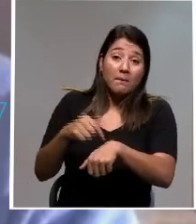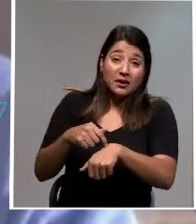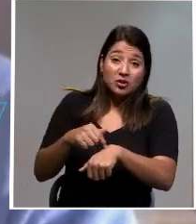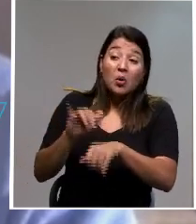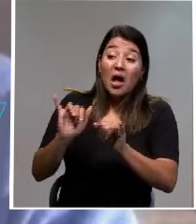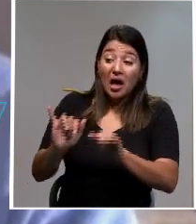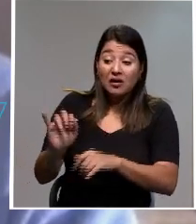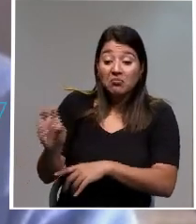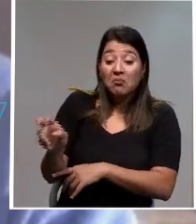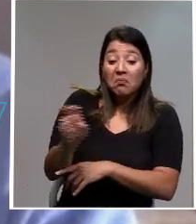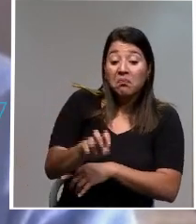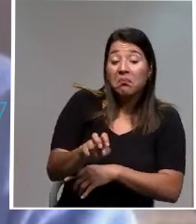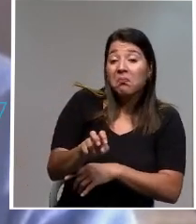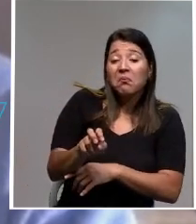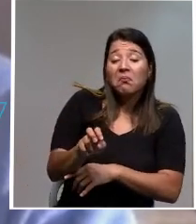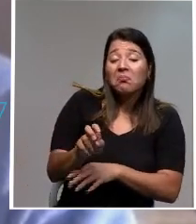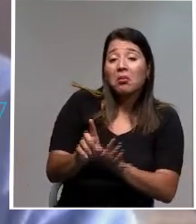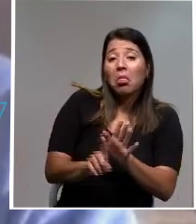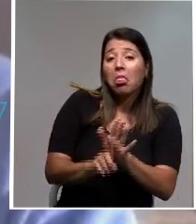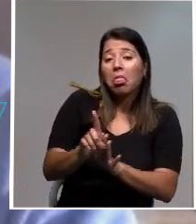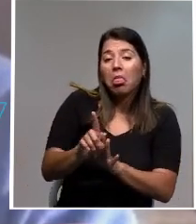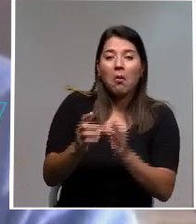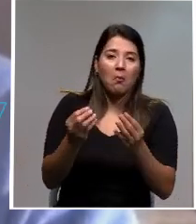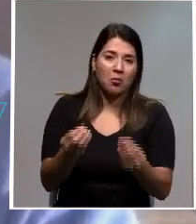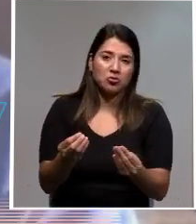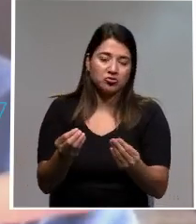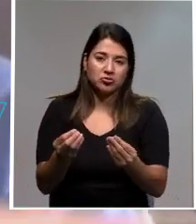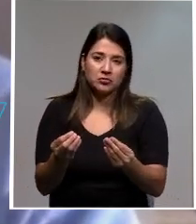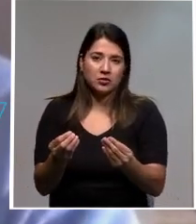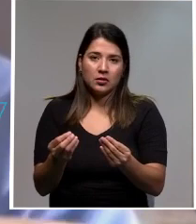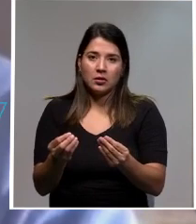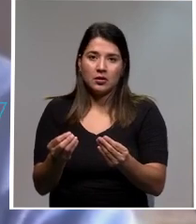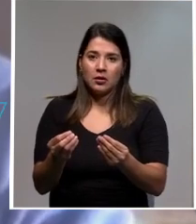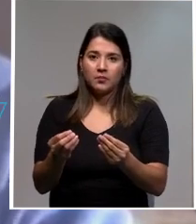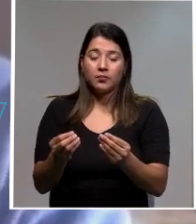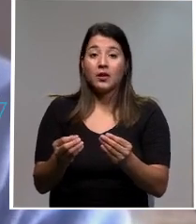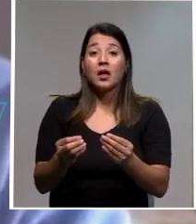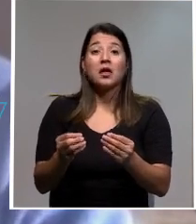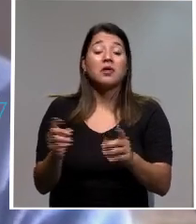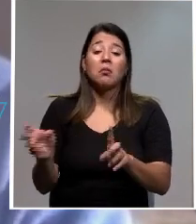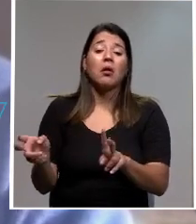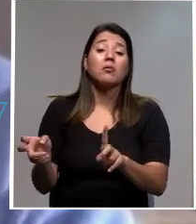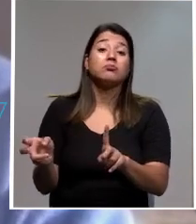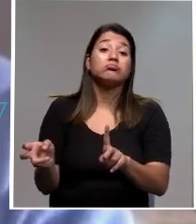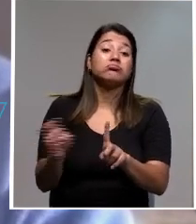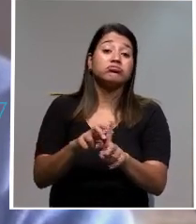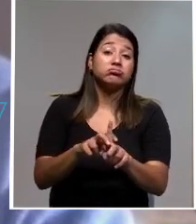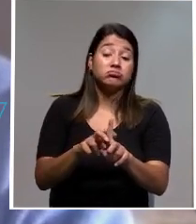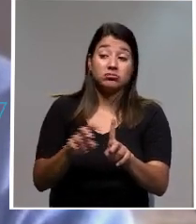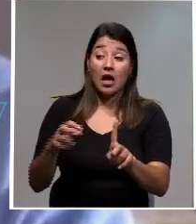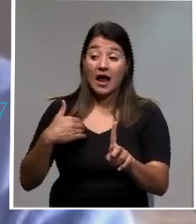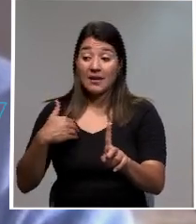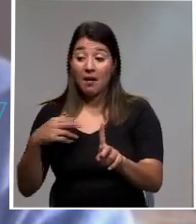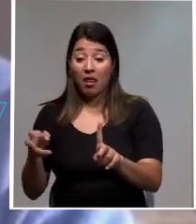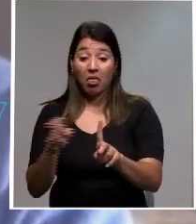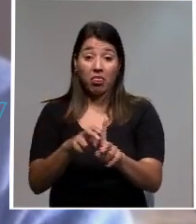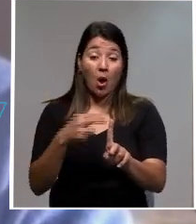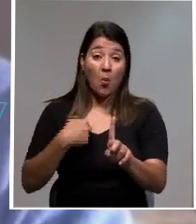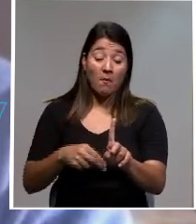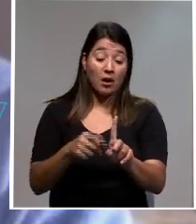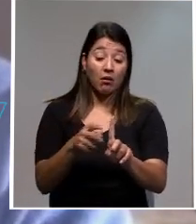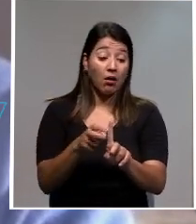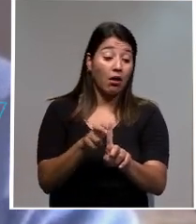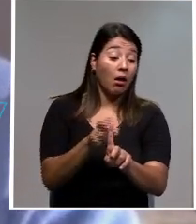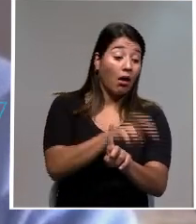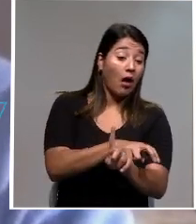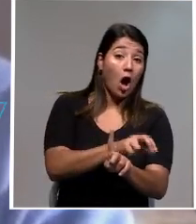eficaz y que no se dé transmisión una vez de humano a humano. Pero en ciertos momentos puede suceder